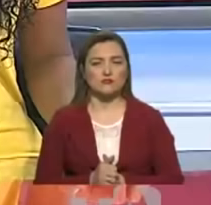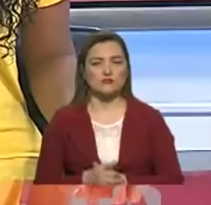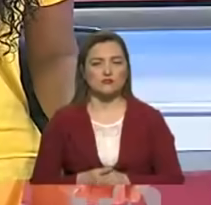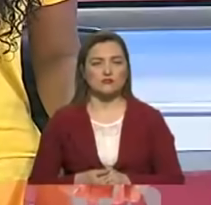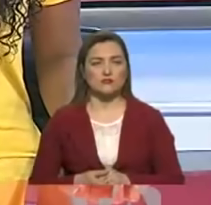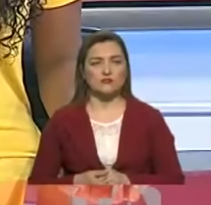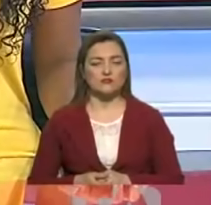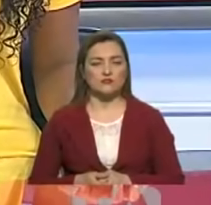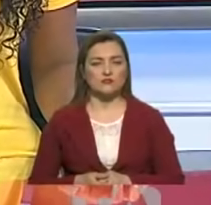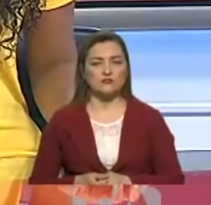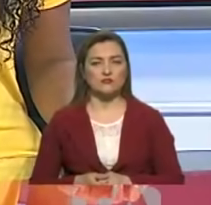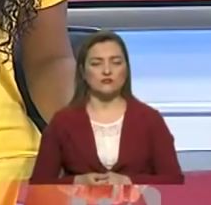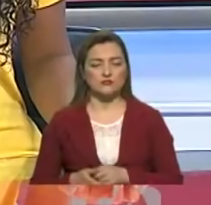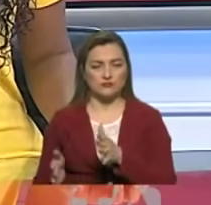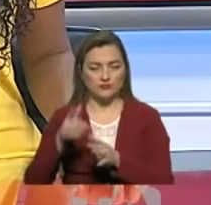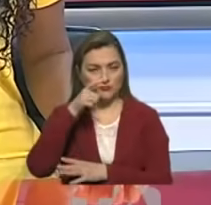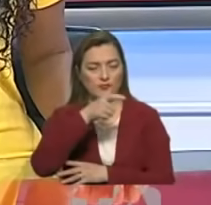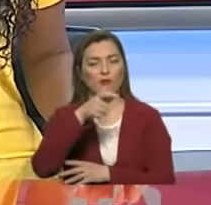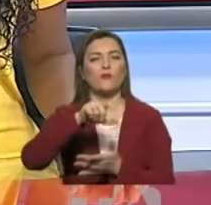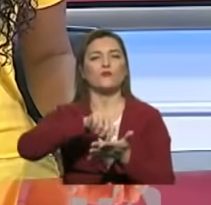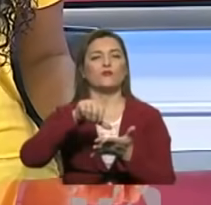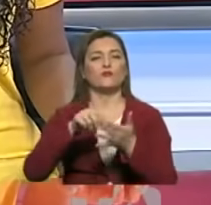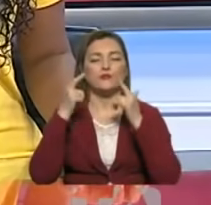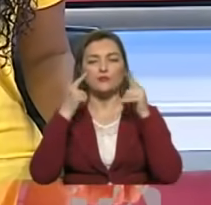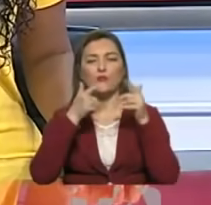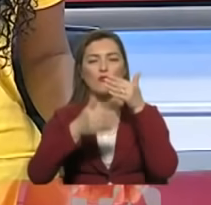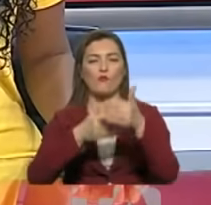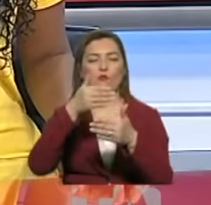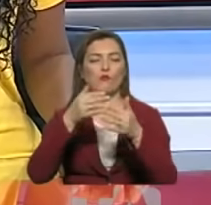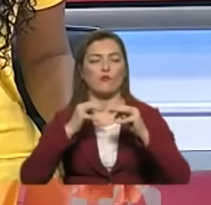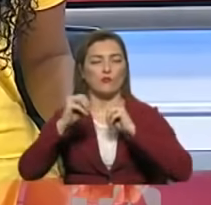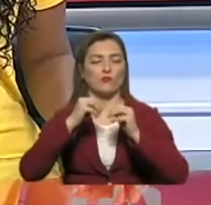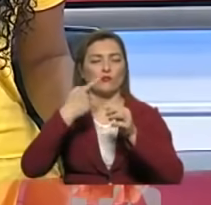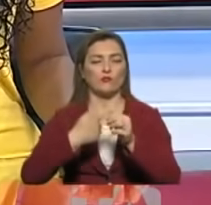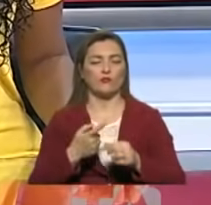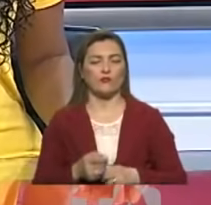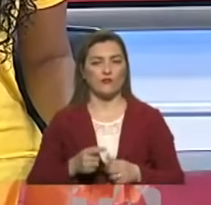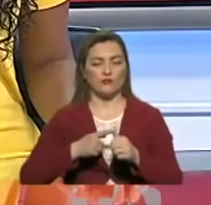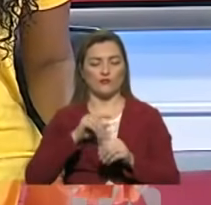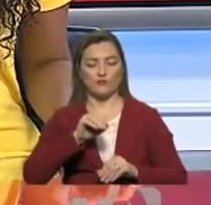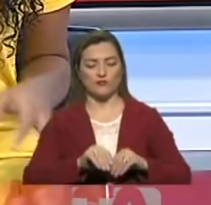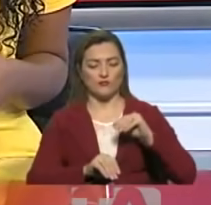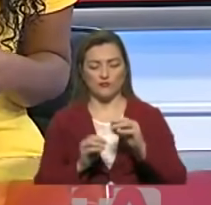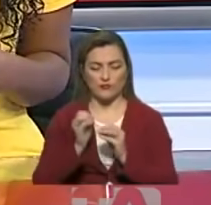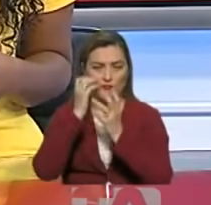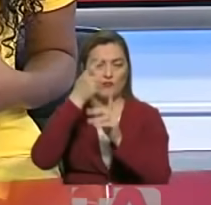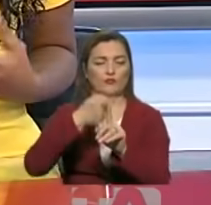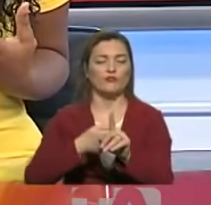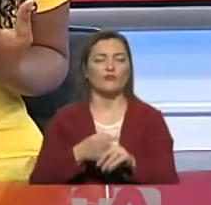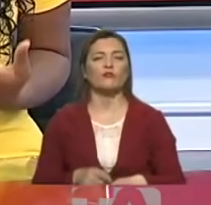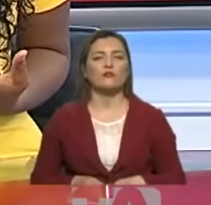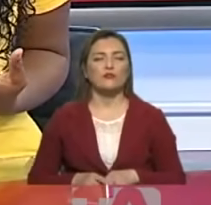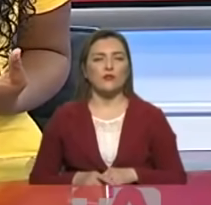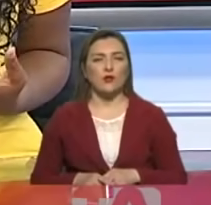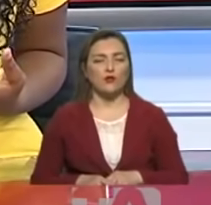horas. La Veeduría Ciudadana, que vigila los procesos del Metro de Quito, presentó su primer informe mensual en